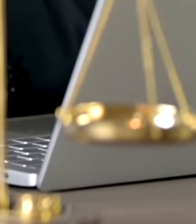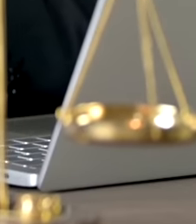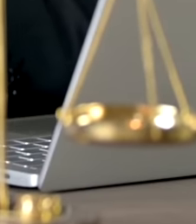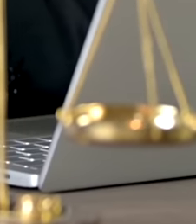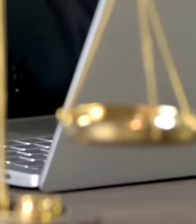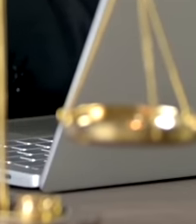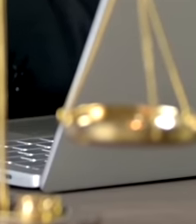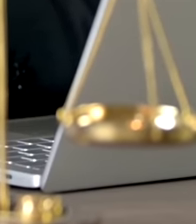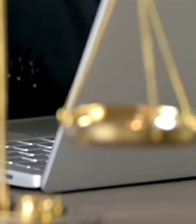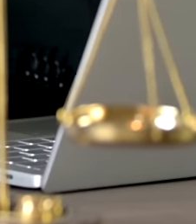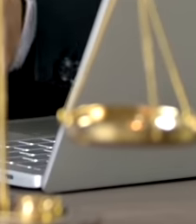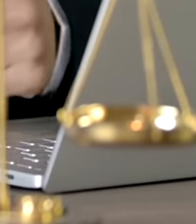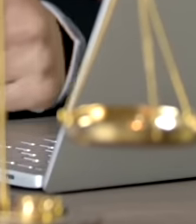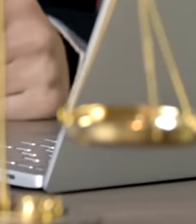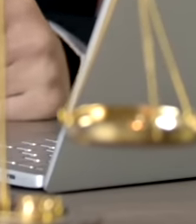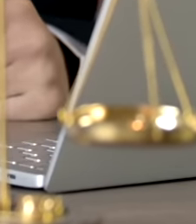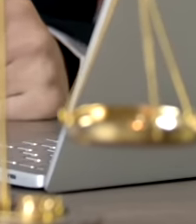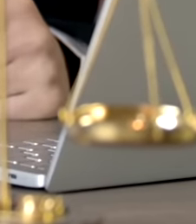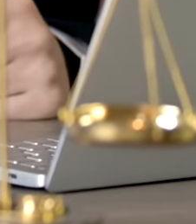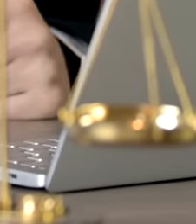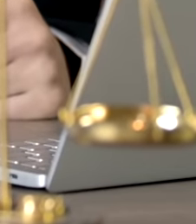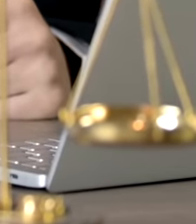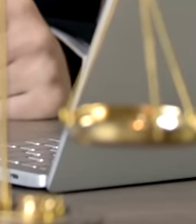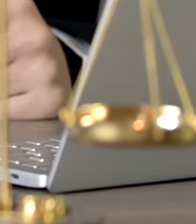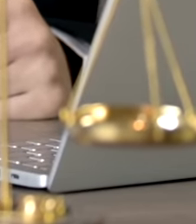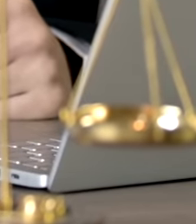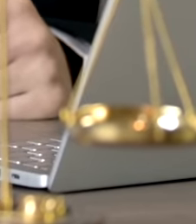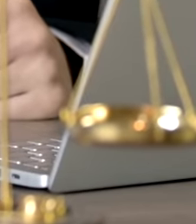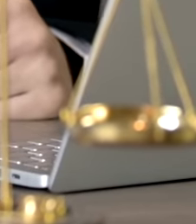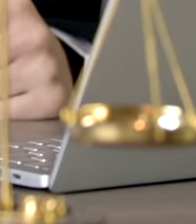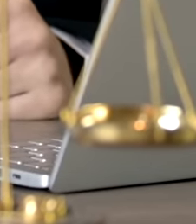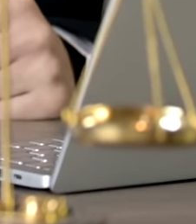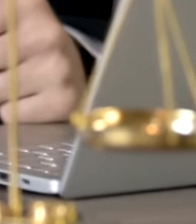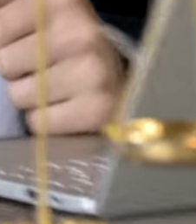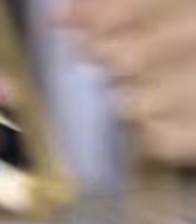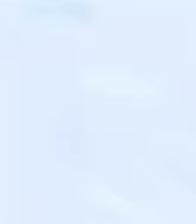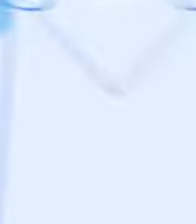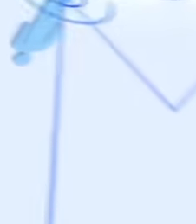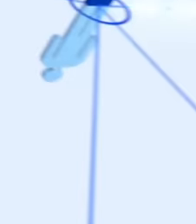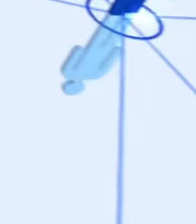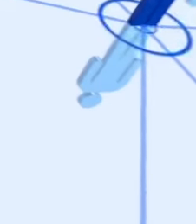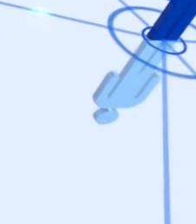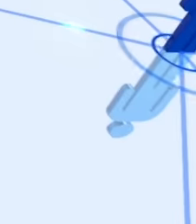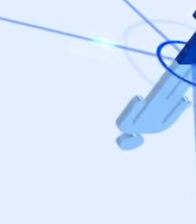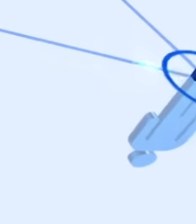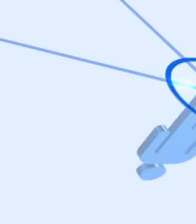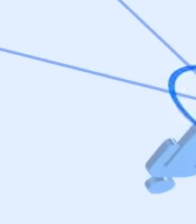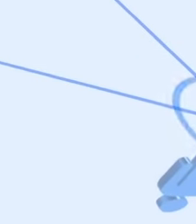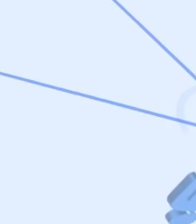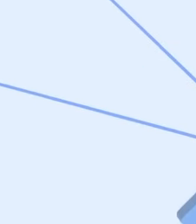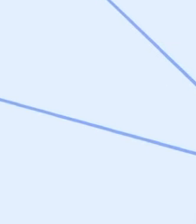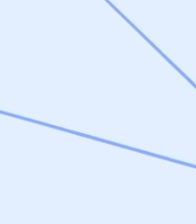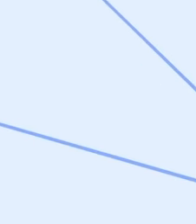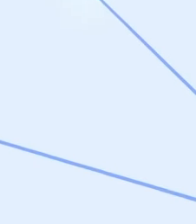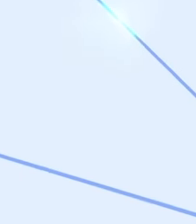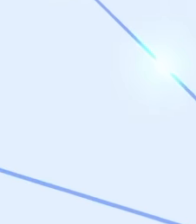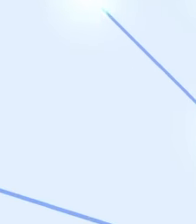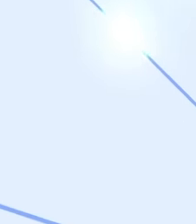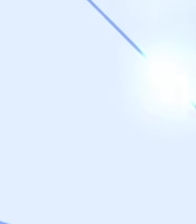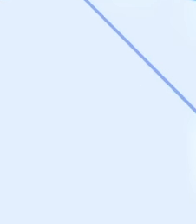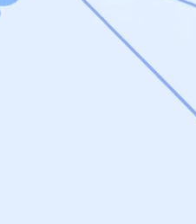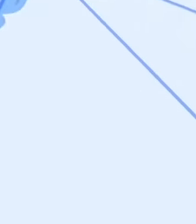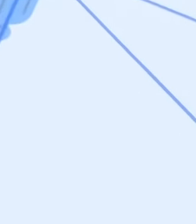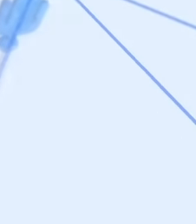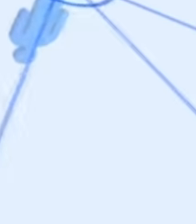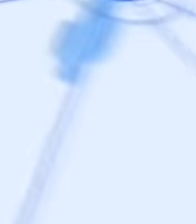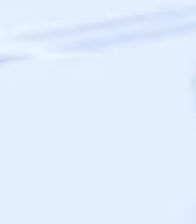Meta revelen nombres, direcciones, teléfonos, cuentas bancarias y direcciones IP de los periodistas